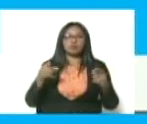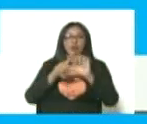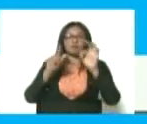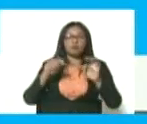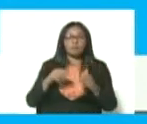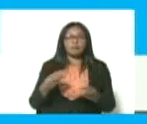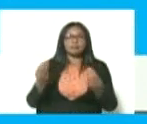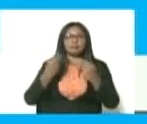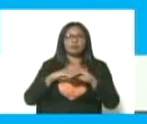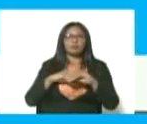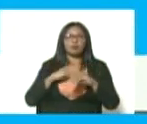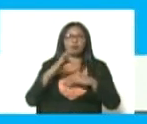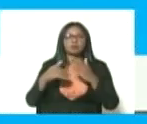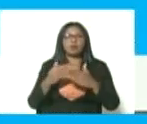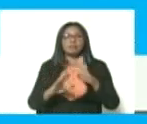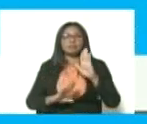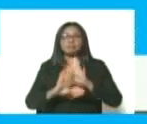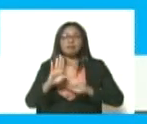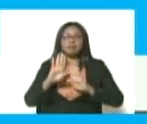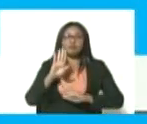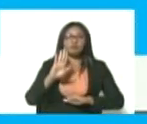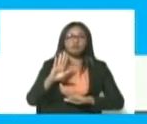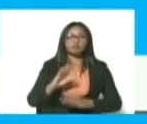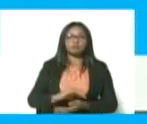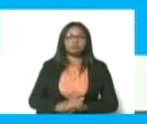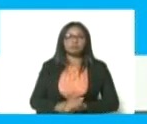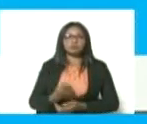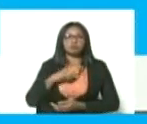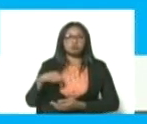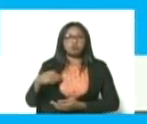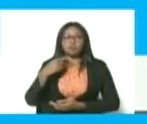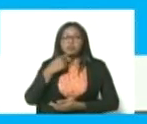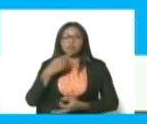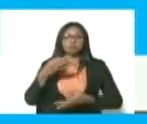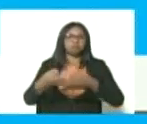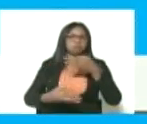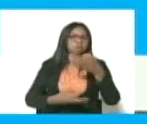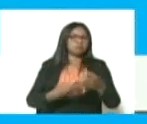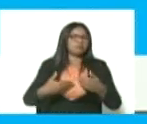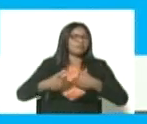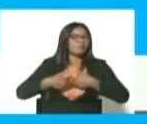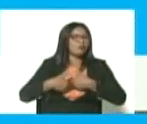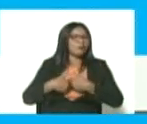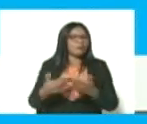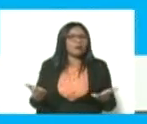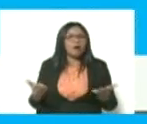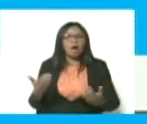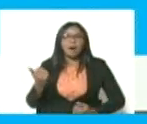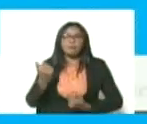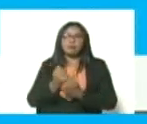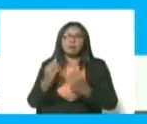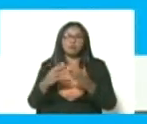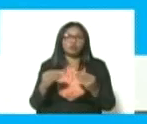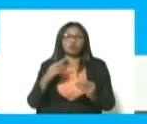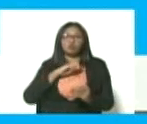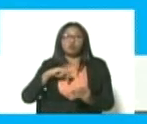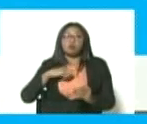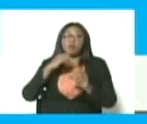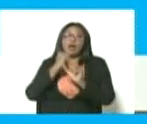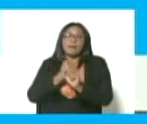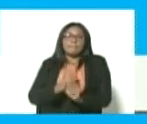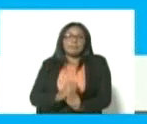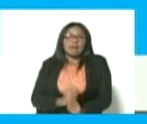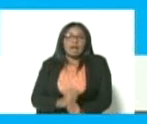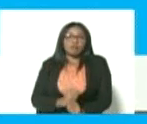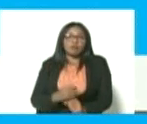Esa negociación está en pleno desarrollo. Nosotros dimos todo lo que teníamos que dar y solo estamos a la espera de